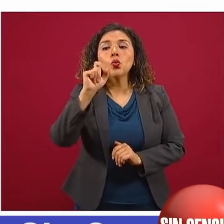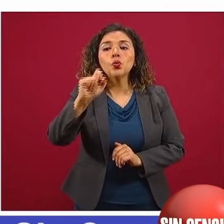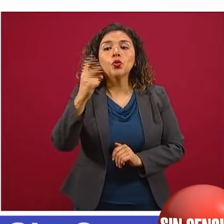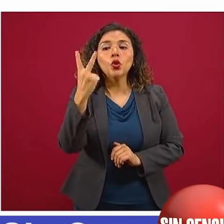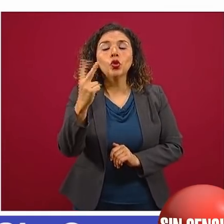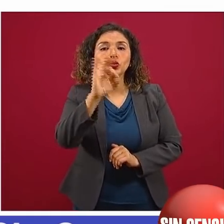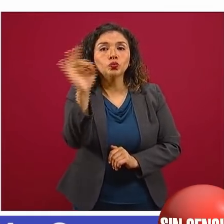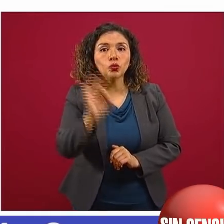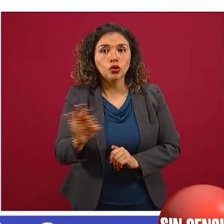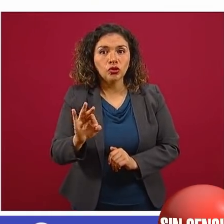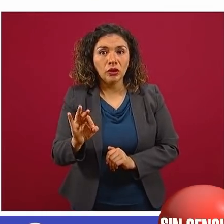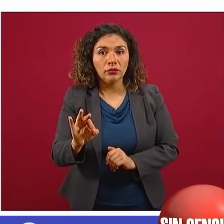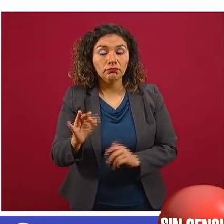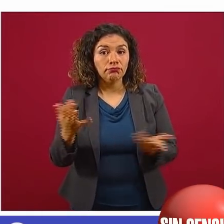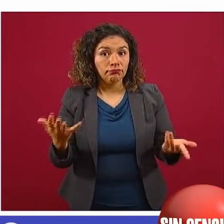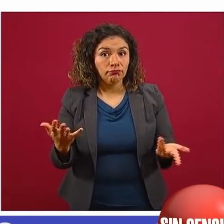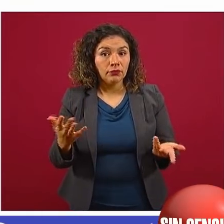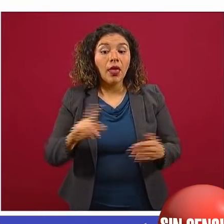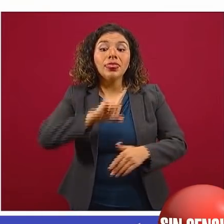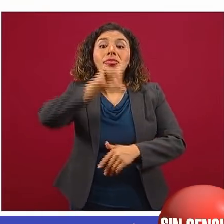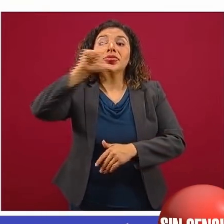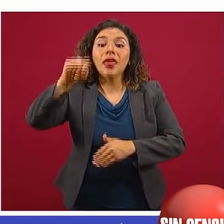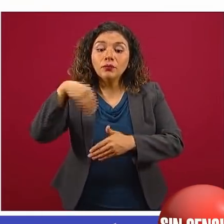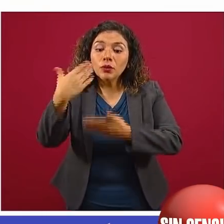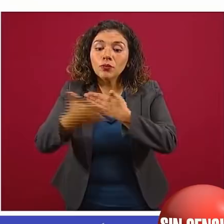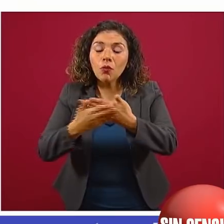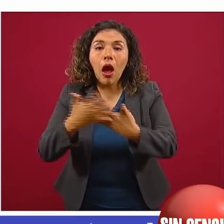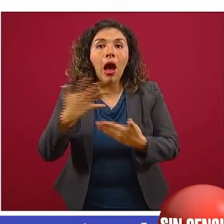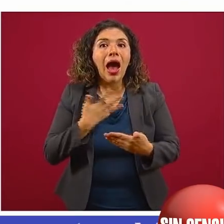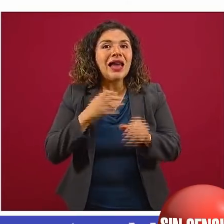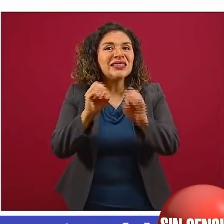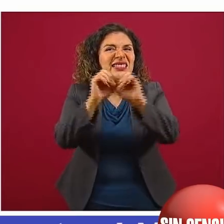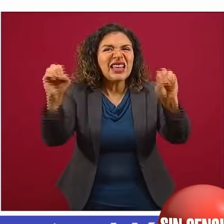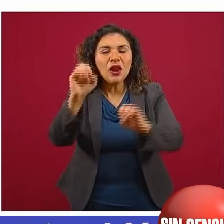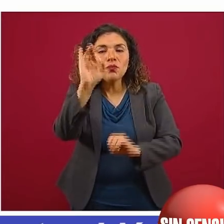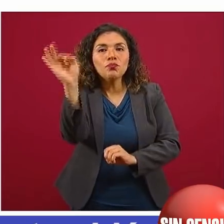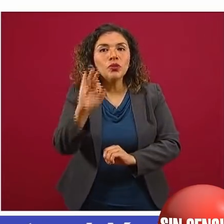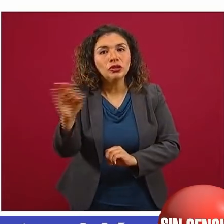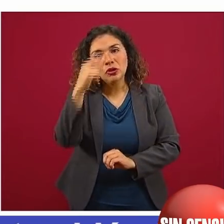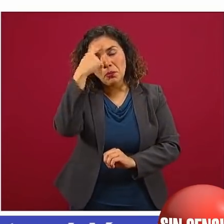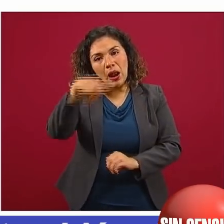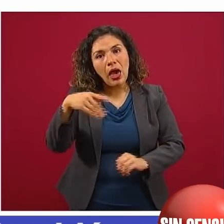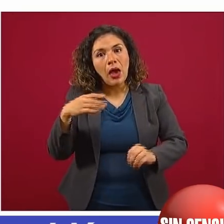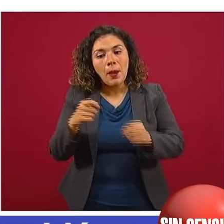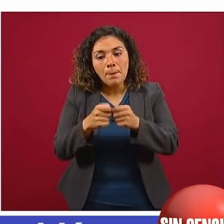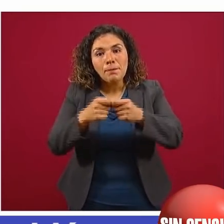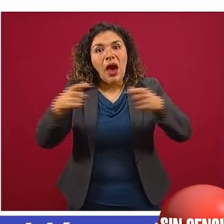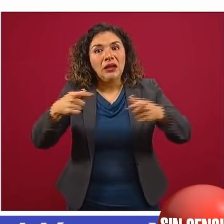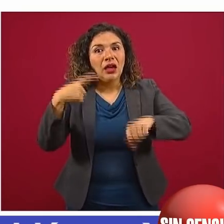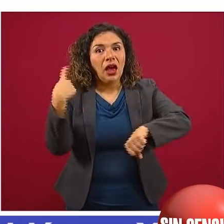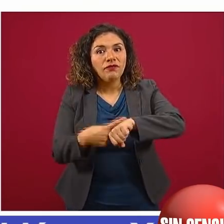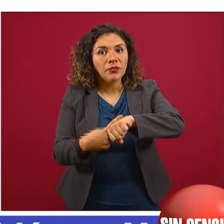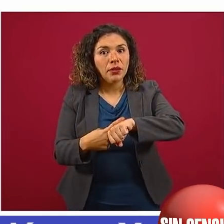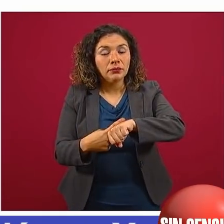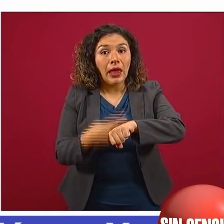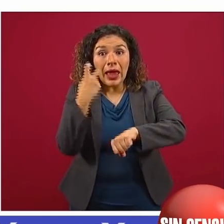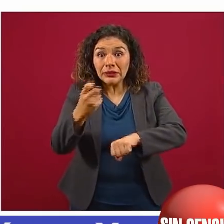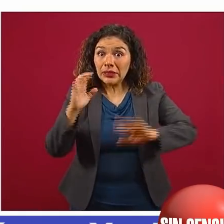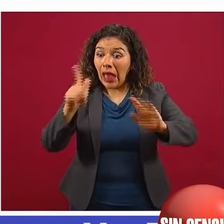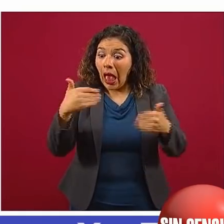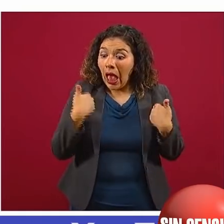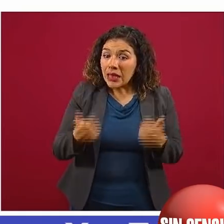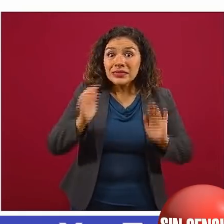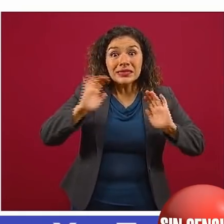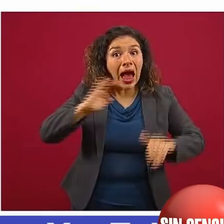1.2%. Llegará el momento en que tengamos 0% de crecimiento de la epidemia. ¿Esto quiere decir que se acaba la epidemia?